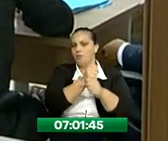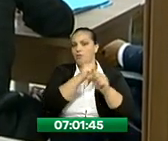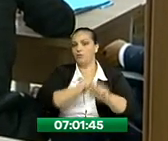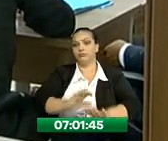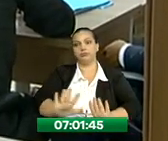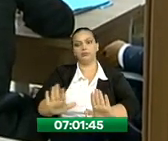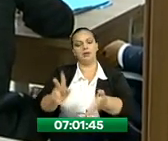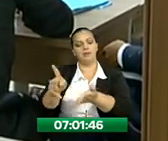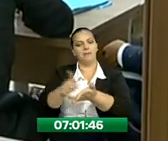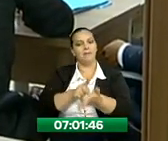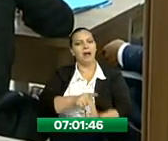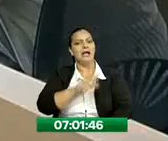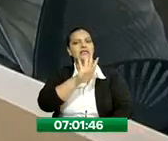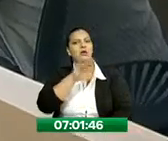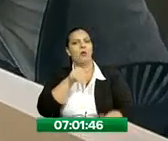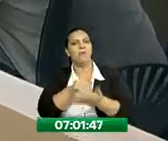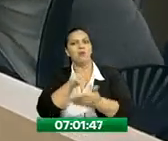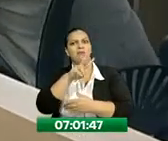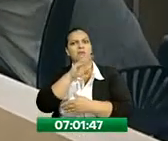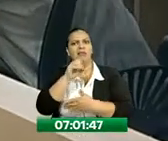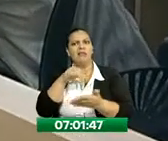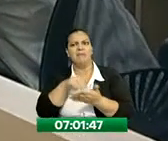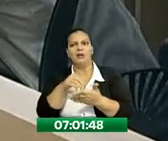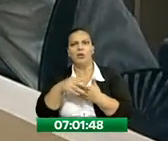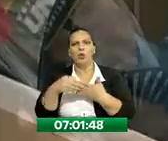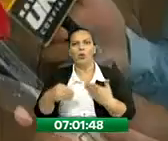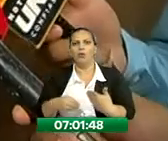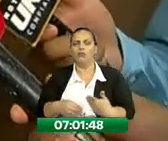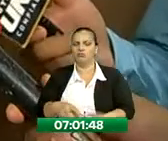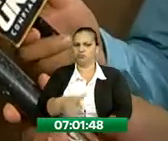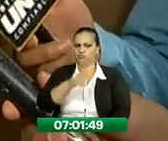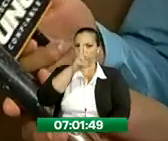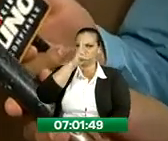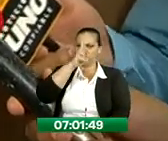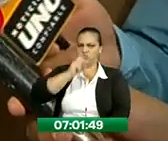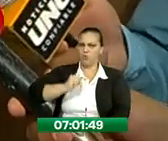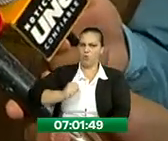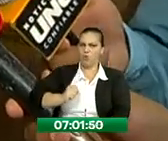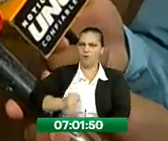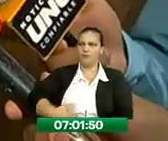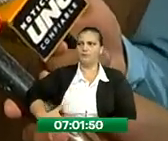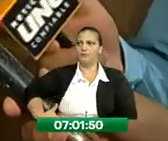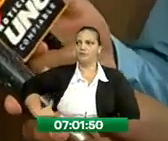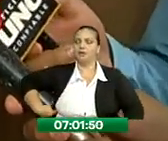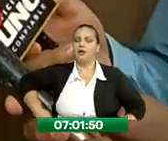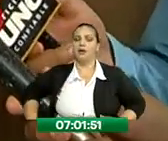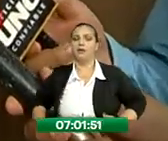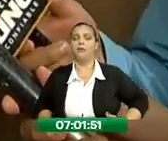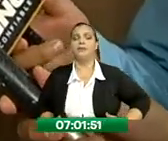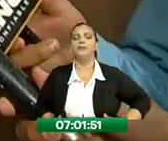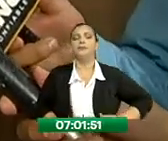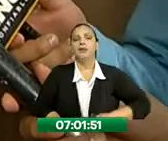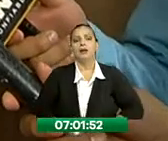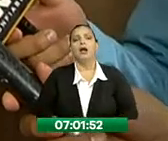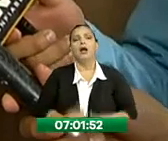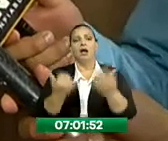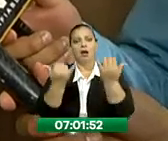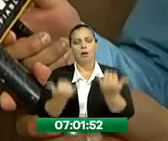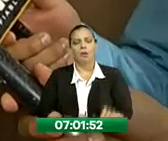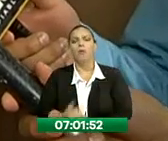petición, formulada por otros 5 procesados. Argumentaban de los casos especiales, lo cual no fue debidamente